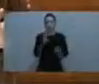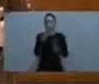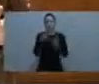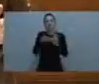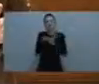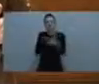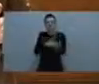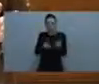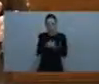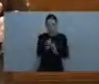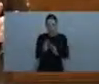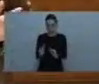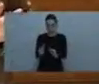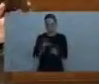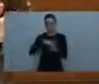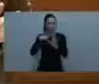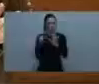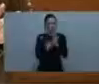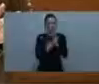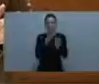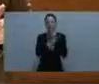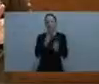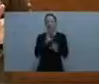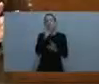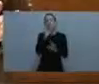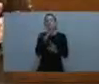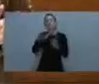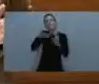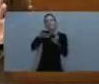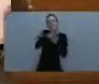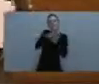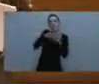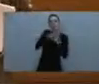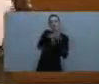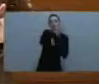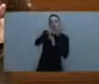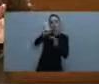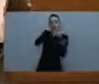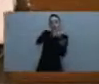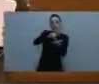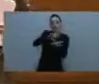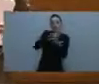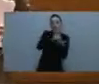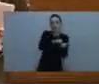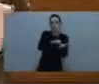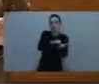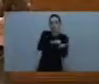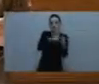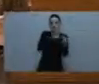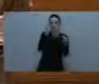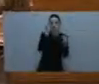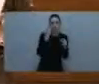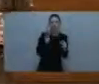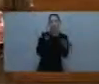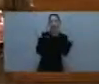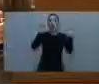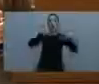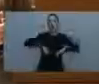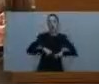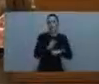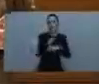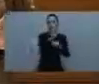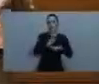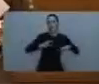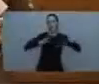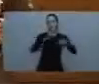prioridad, no, por decirle a la ciudadanía cómo se articulan los acuerdos parlamentarios para resolver